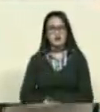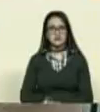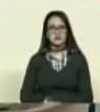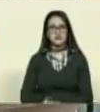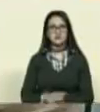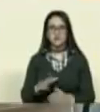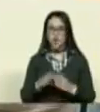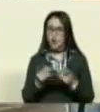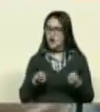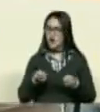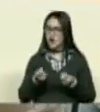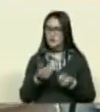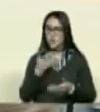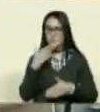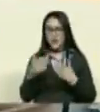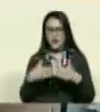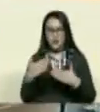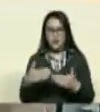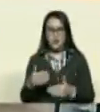económico.